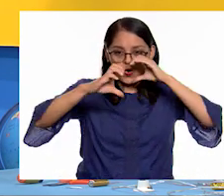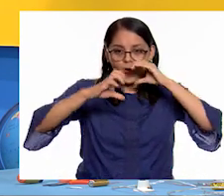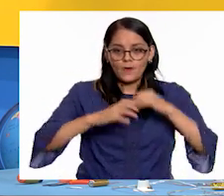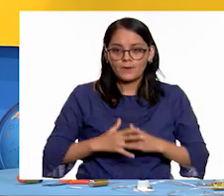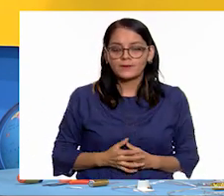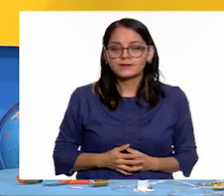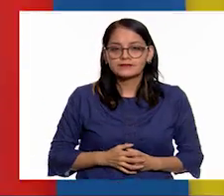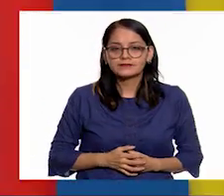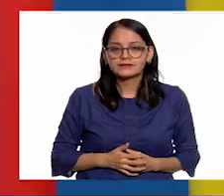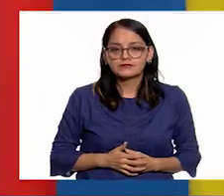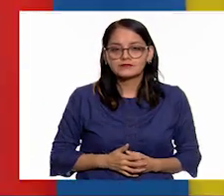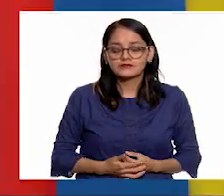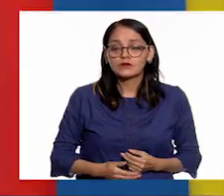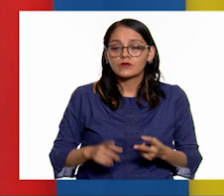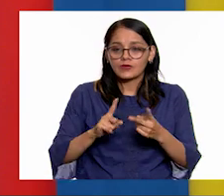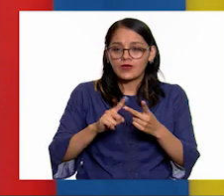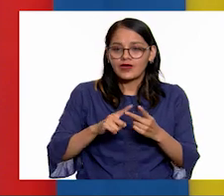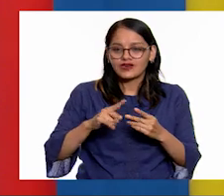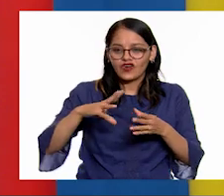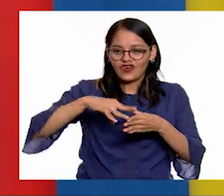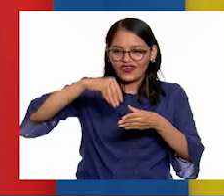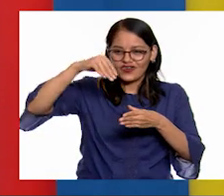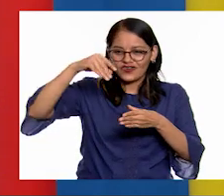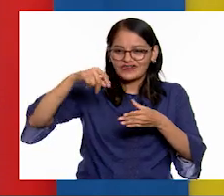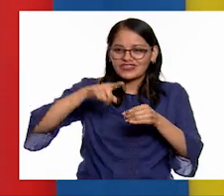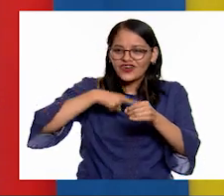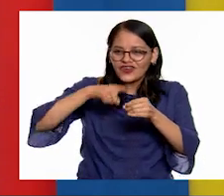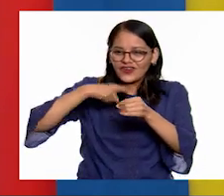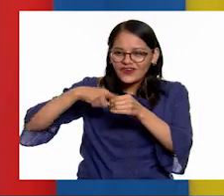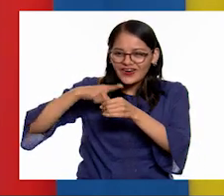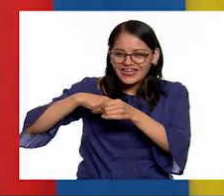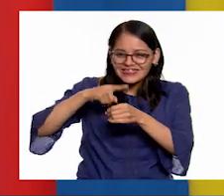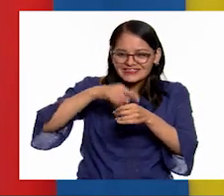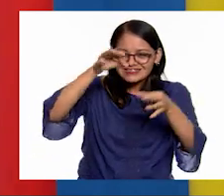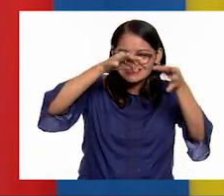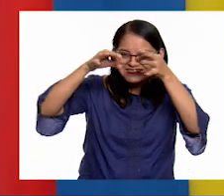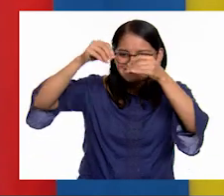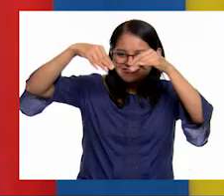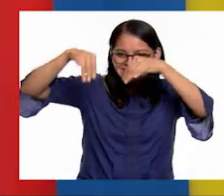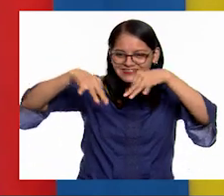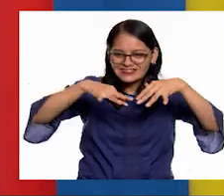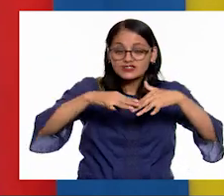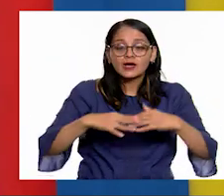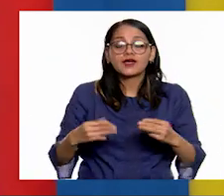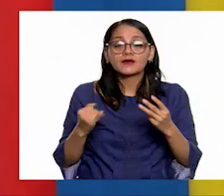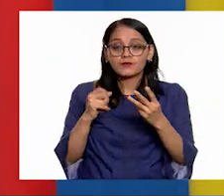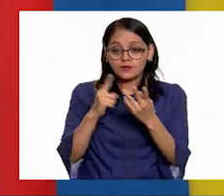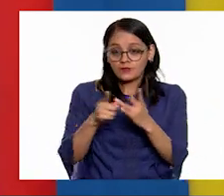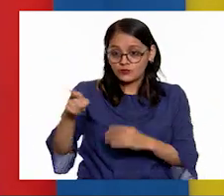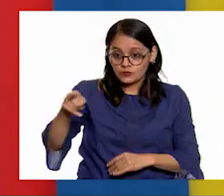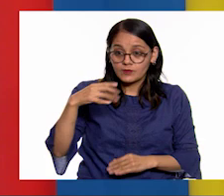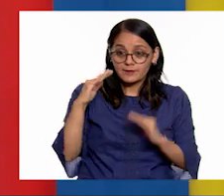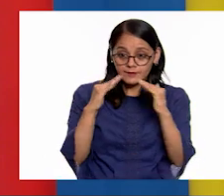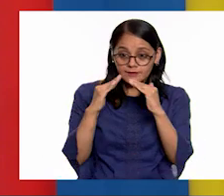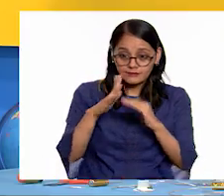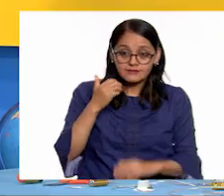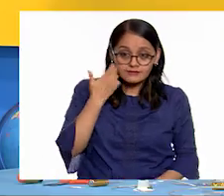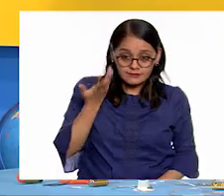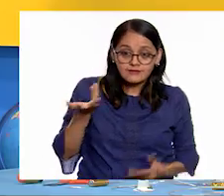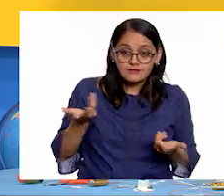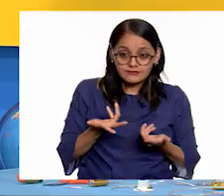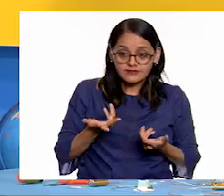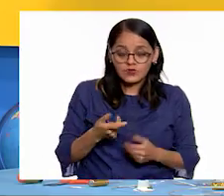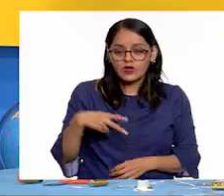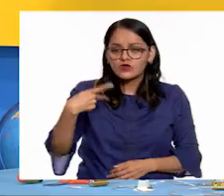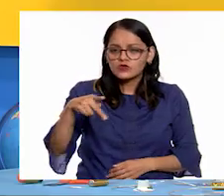aquí, un poco de confeti. Y si las niñas o los niños en casa quieren hacer este experimento con nosotros y no